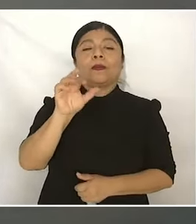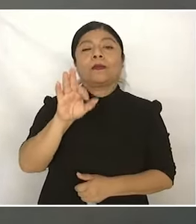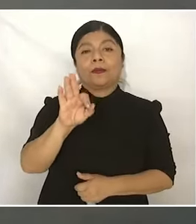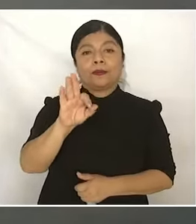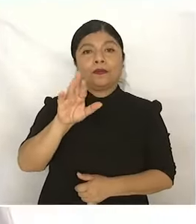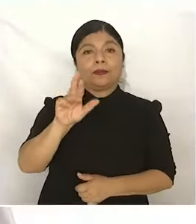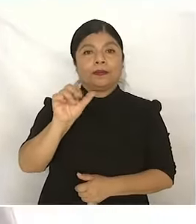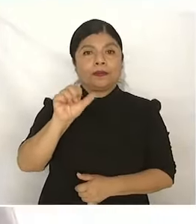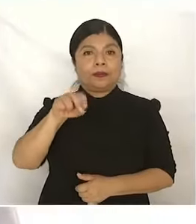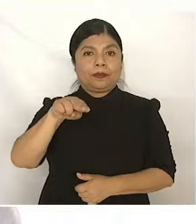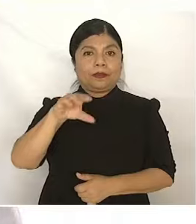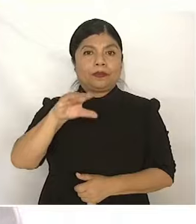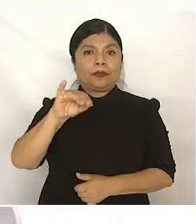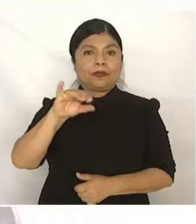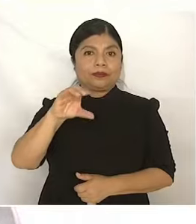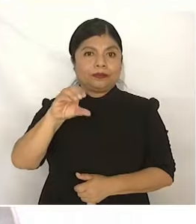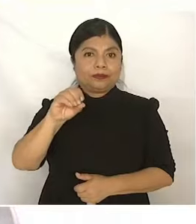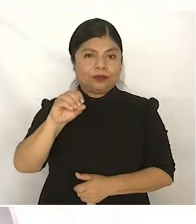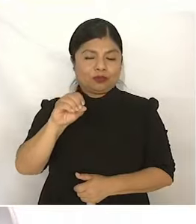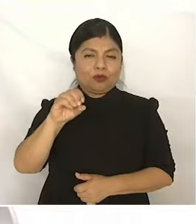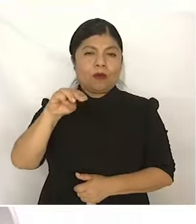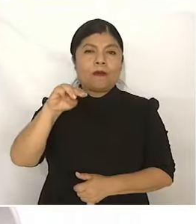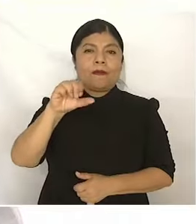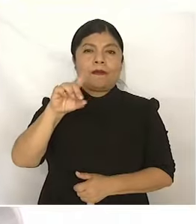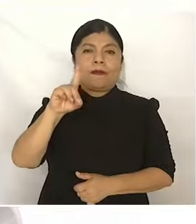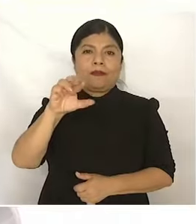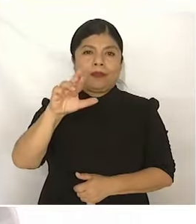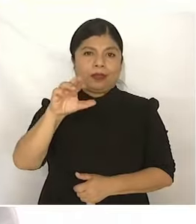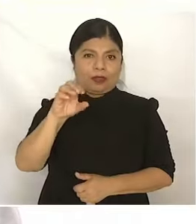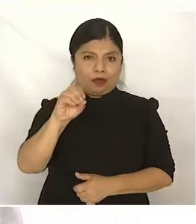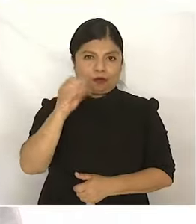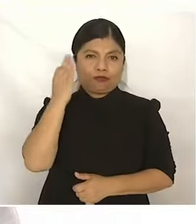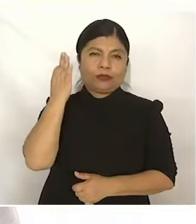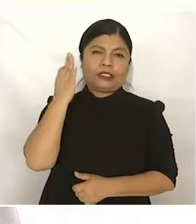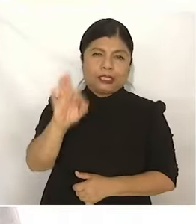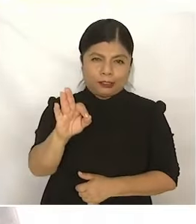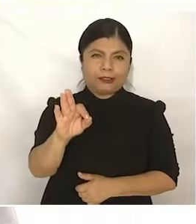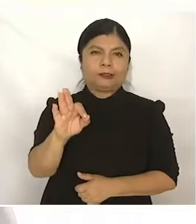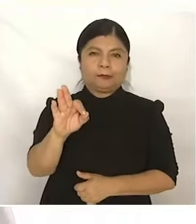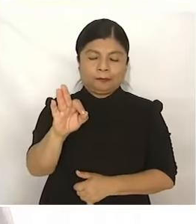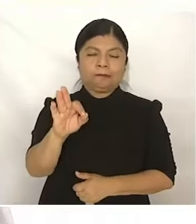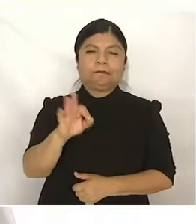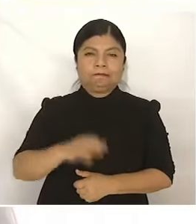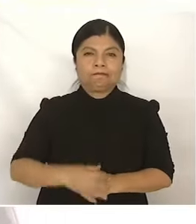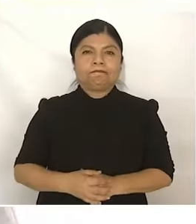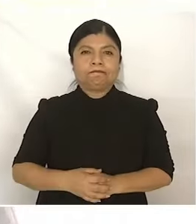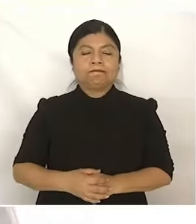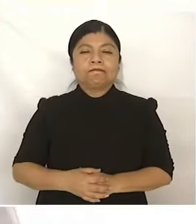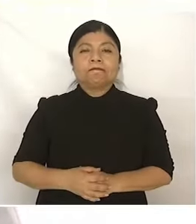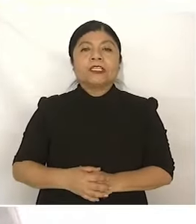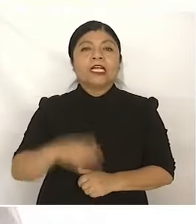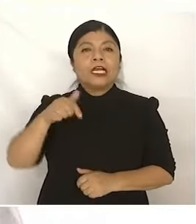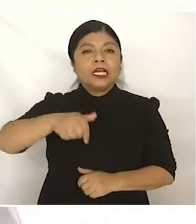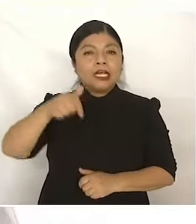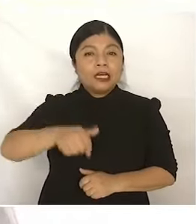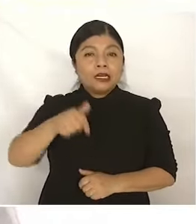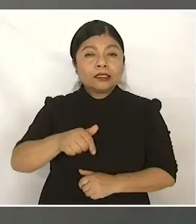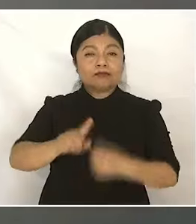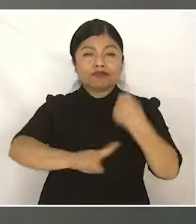la Siberia tropical a Quintana Roo, porque allá en Rusia